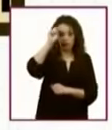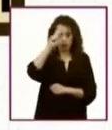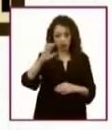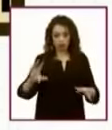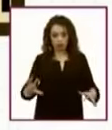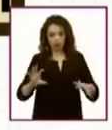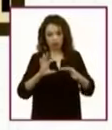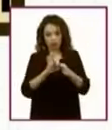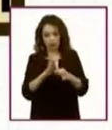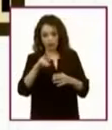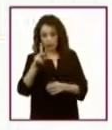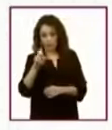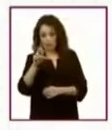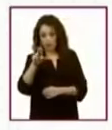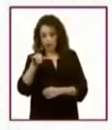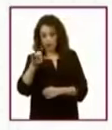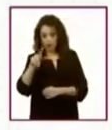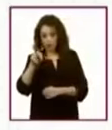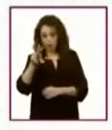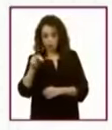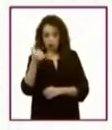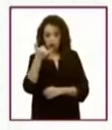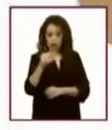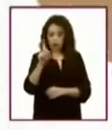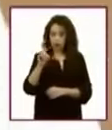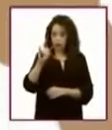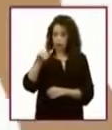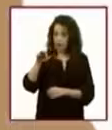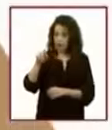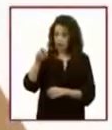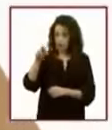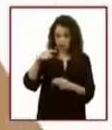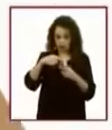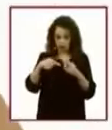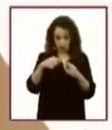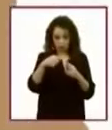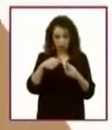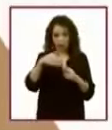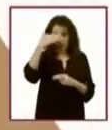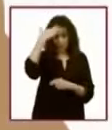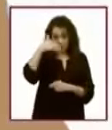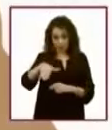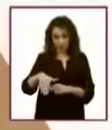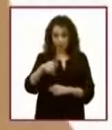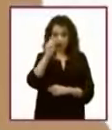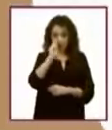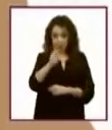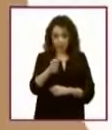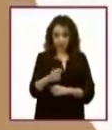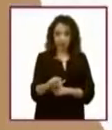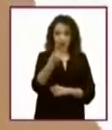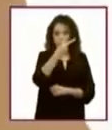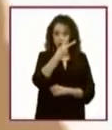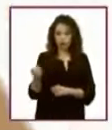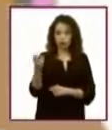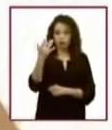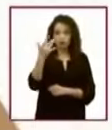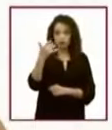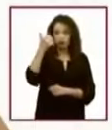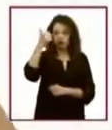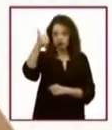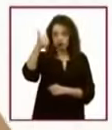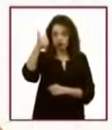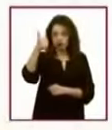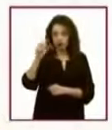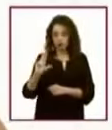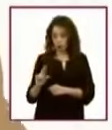del círculo y su diámetro, encontraron que la fracción 256 sobre 81